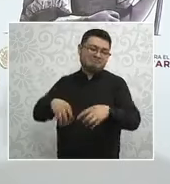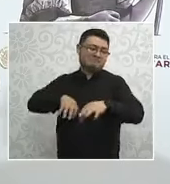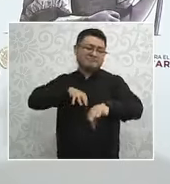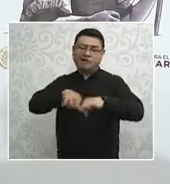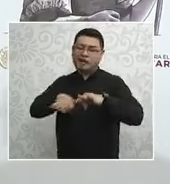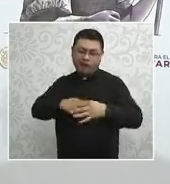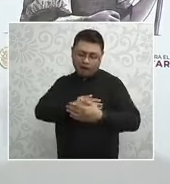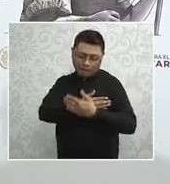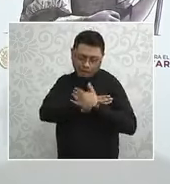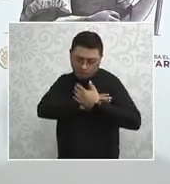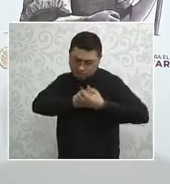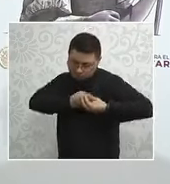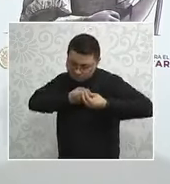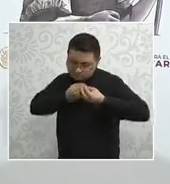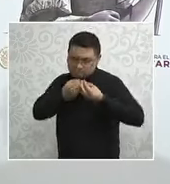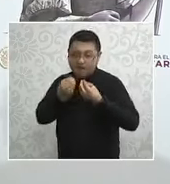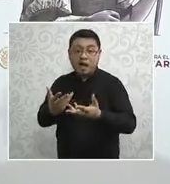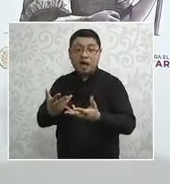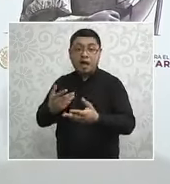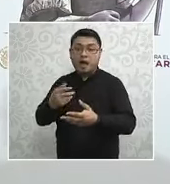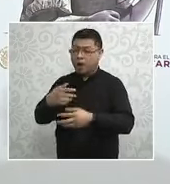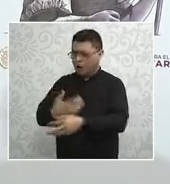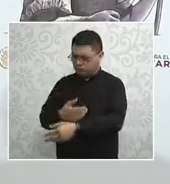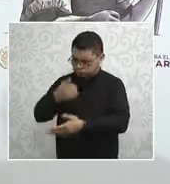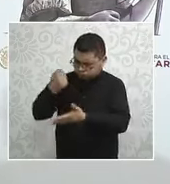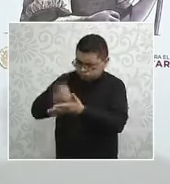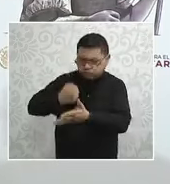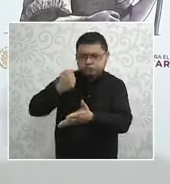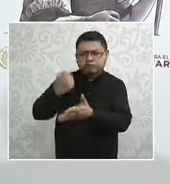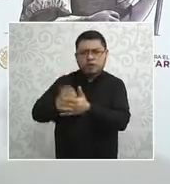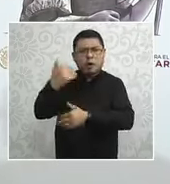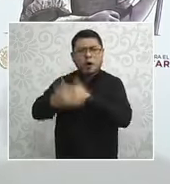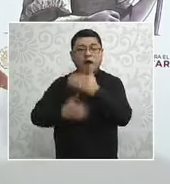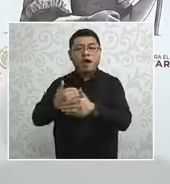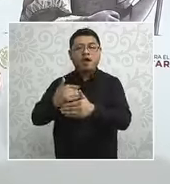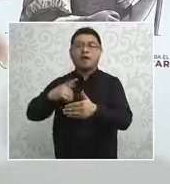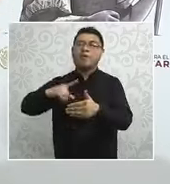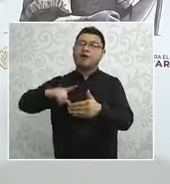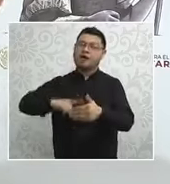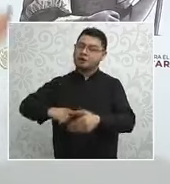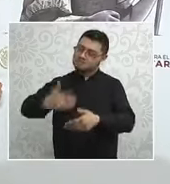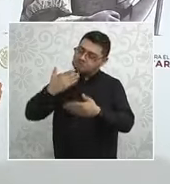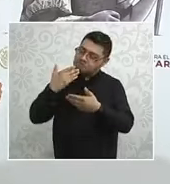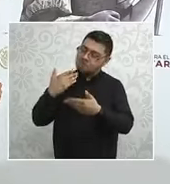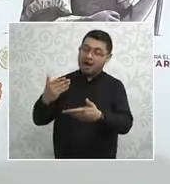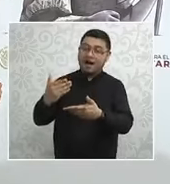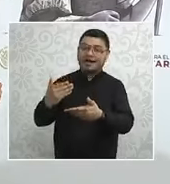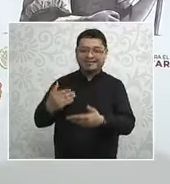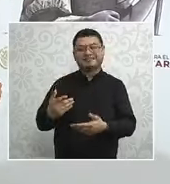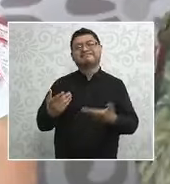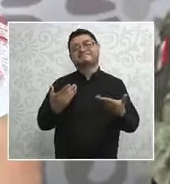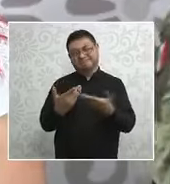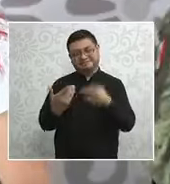su pueblo luchadora y una gran gobernadora nuestra compañera laida